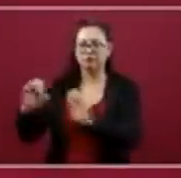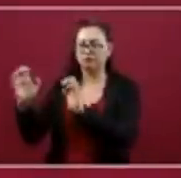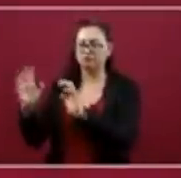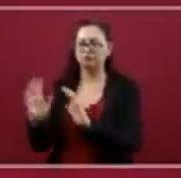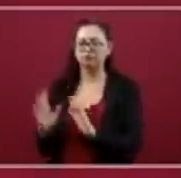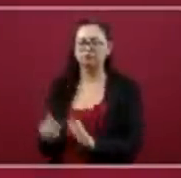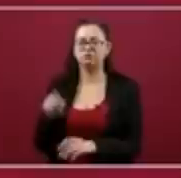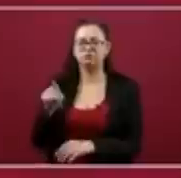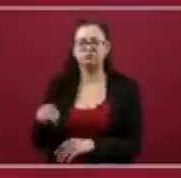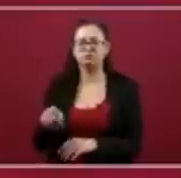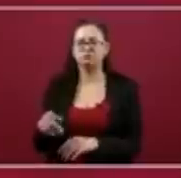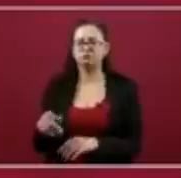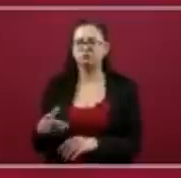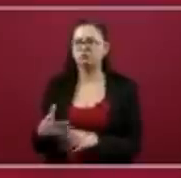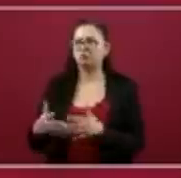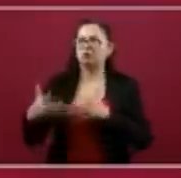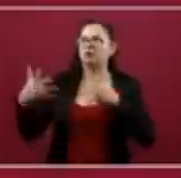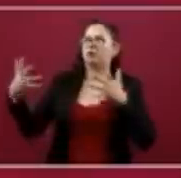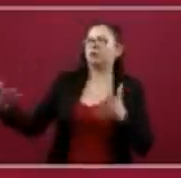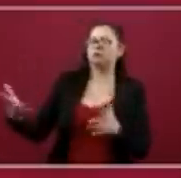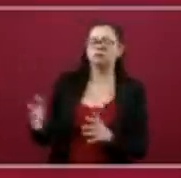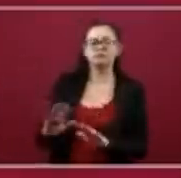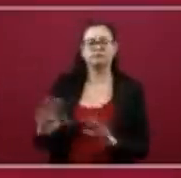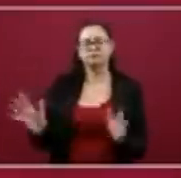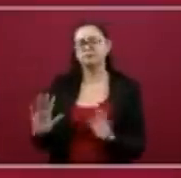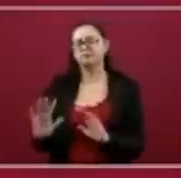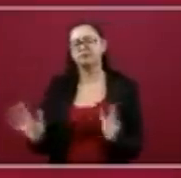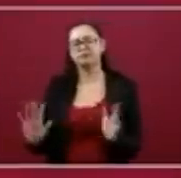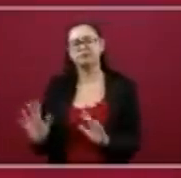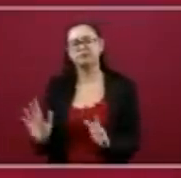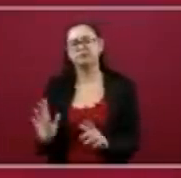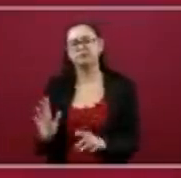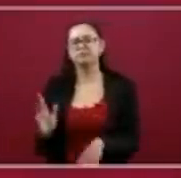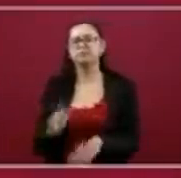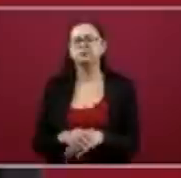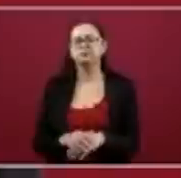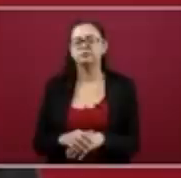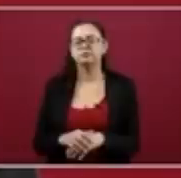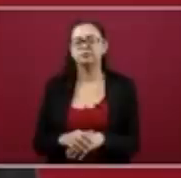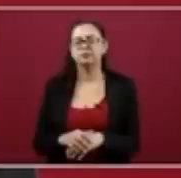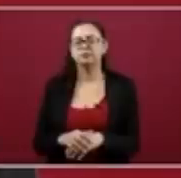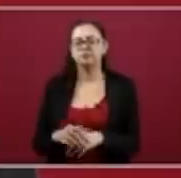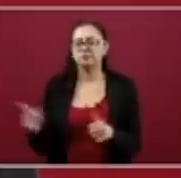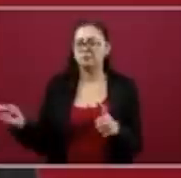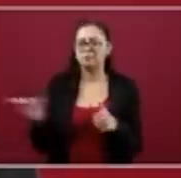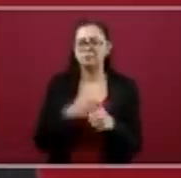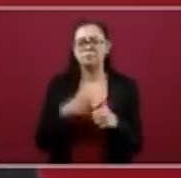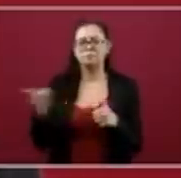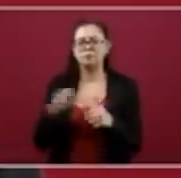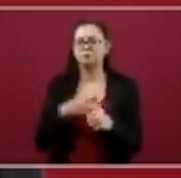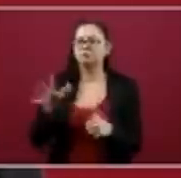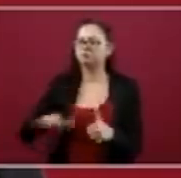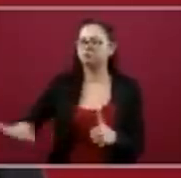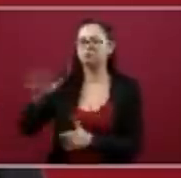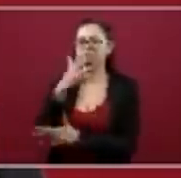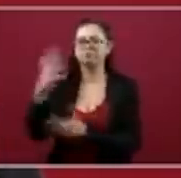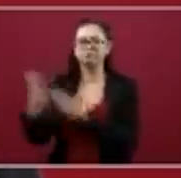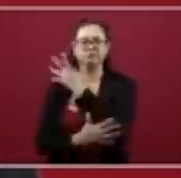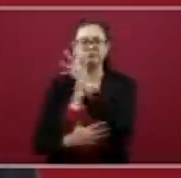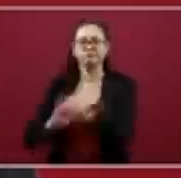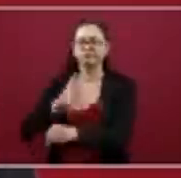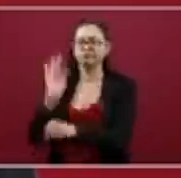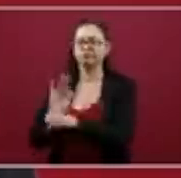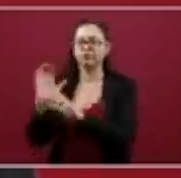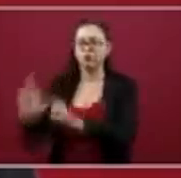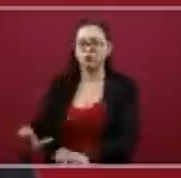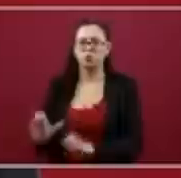un desarrollo inmobiliario. Se va a privilegiar el medio ambiente, es